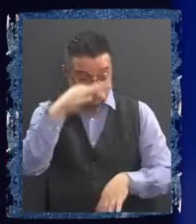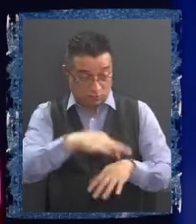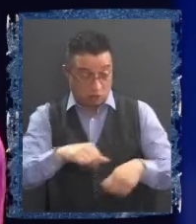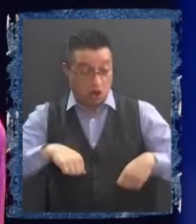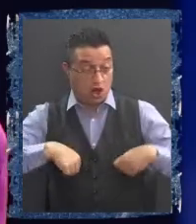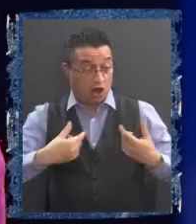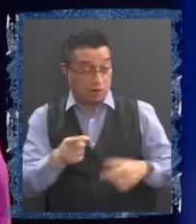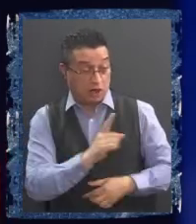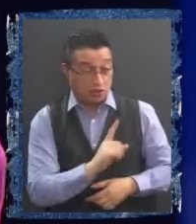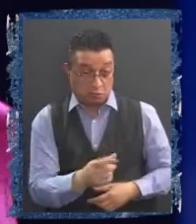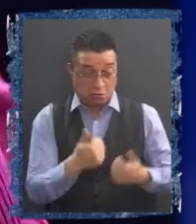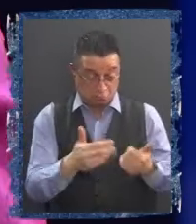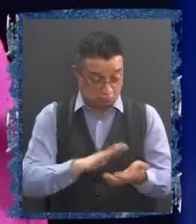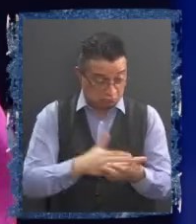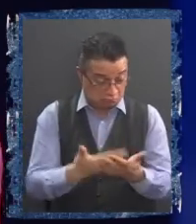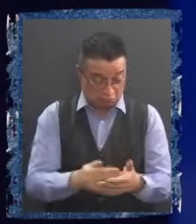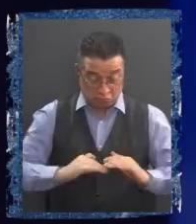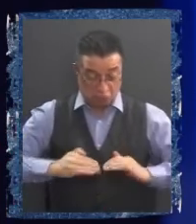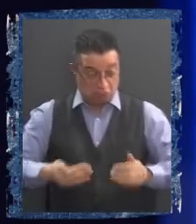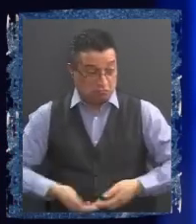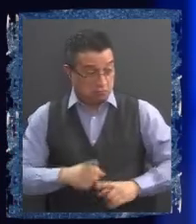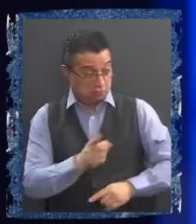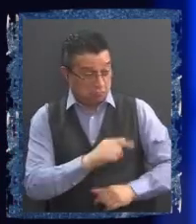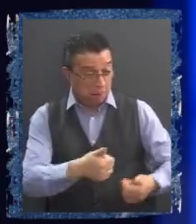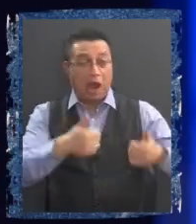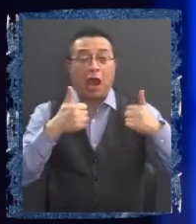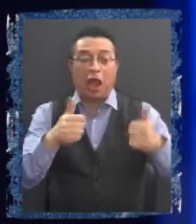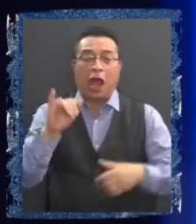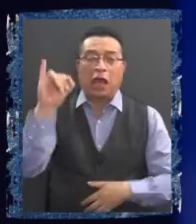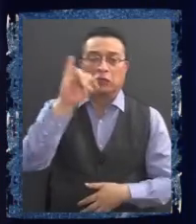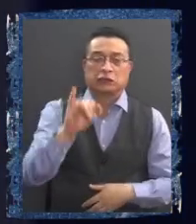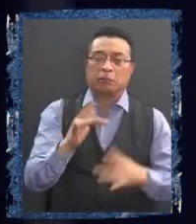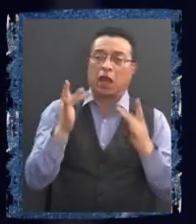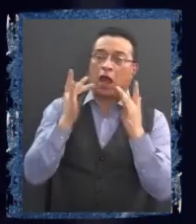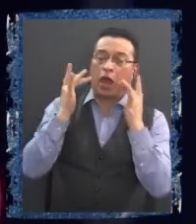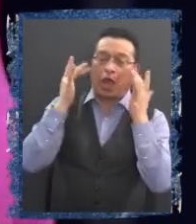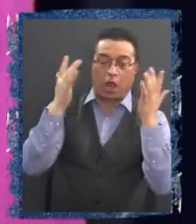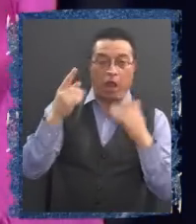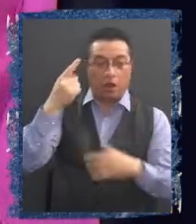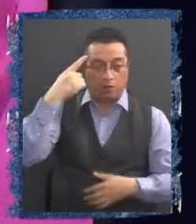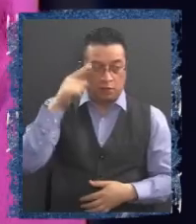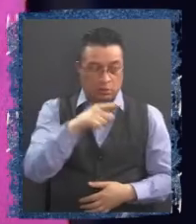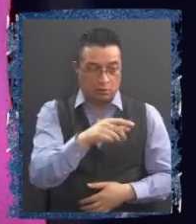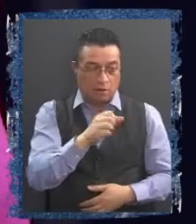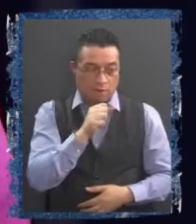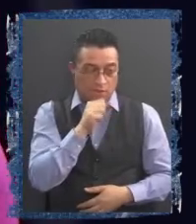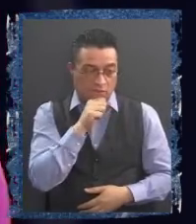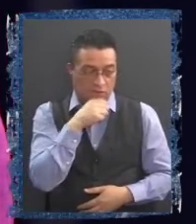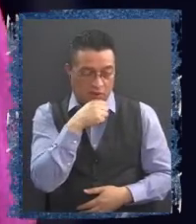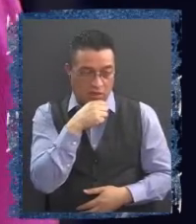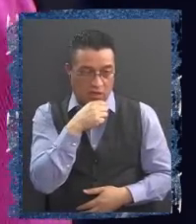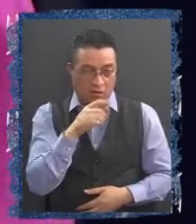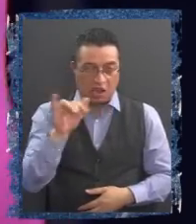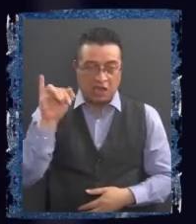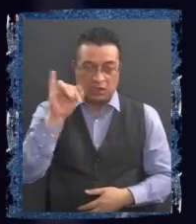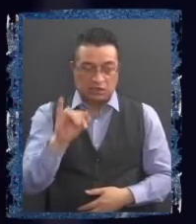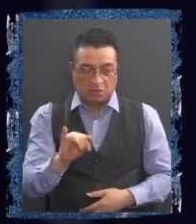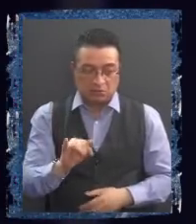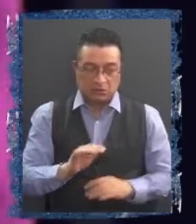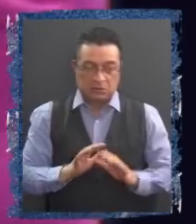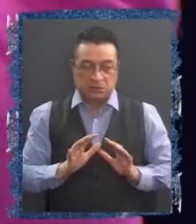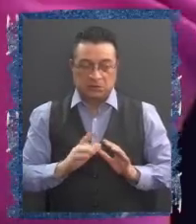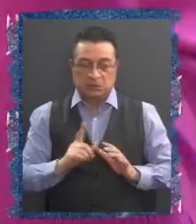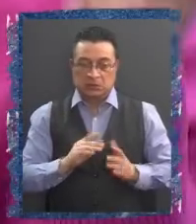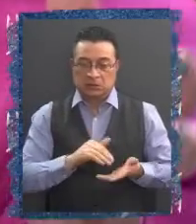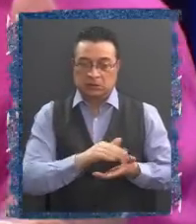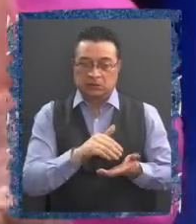no te embarazas, en fin, ahí está muy bien. Pero cuando ya tienes cierta edad, entonces ya no puedes elegir estar ahí,